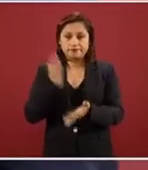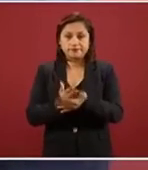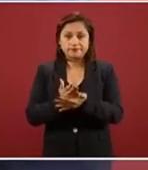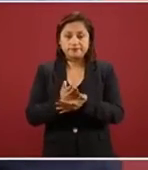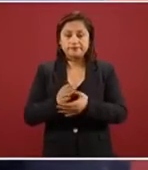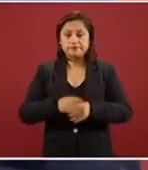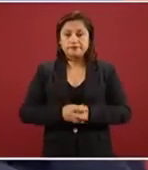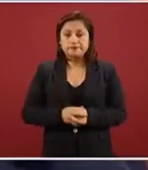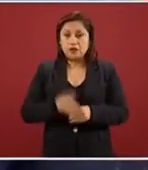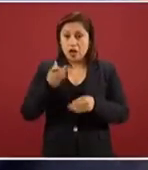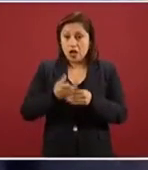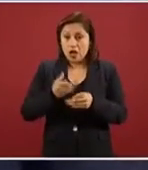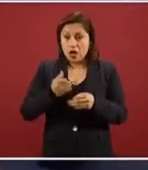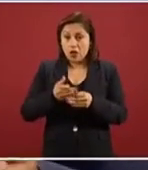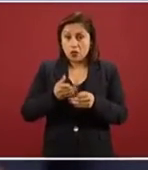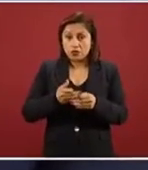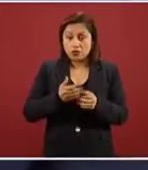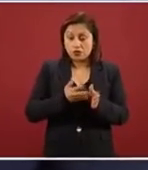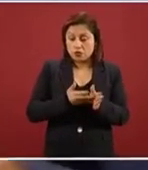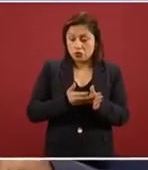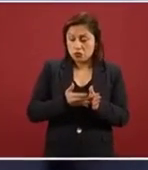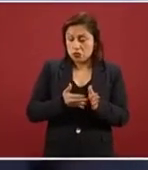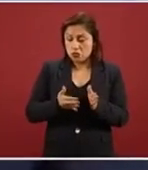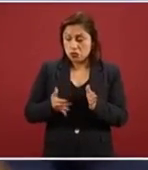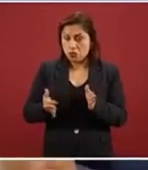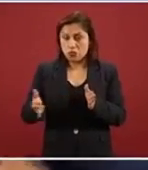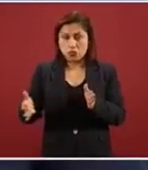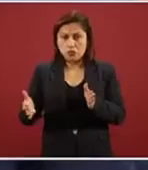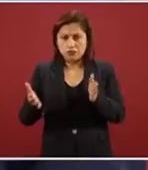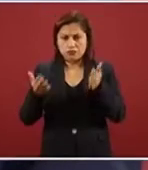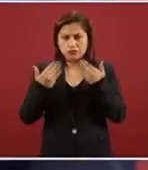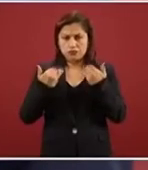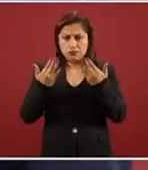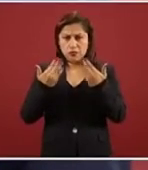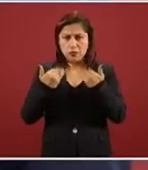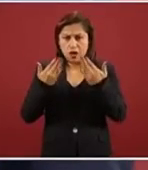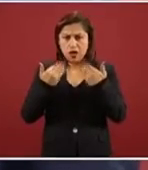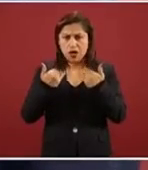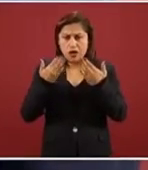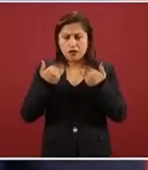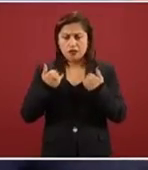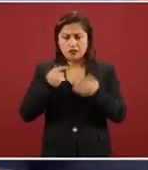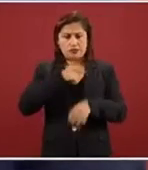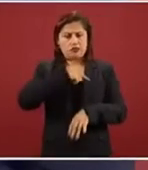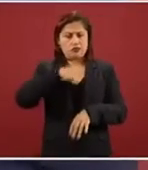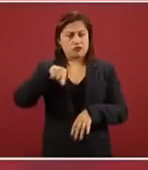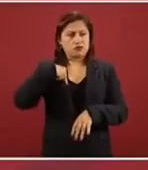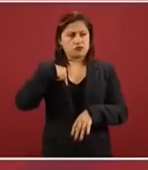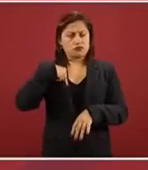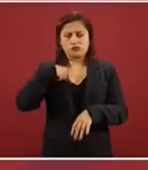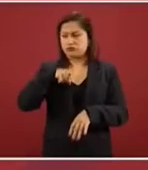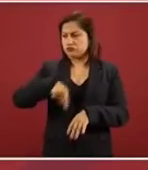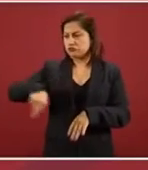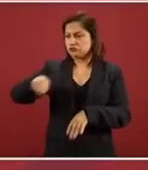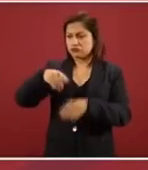No ha habido en todo este tiempo nada así. No hemos tenido testigos